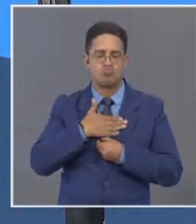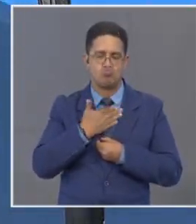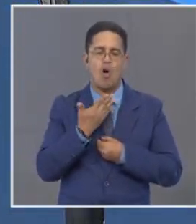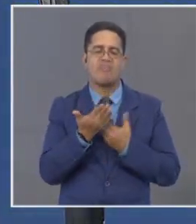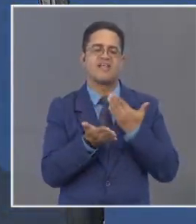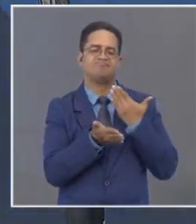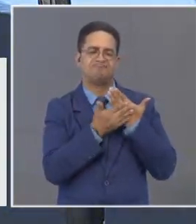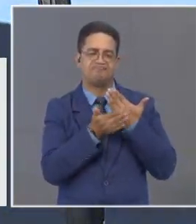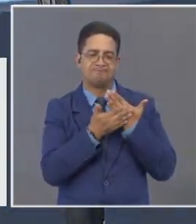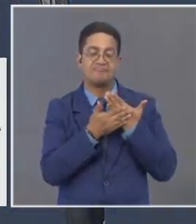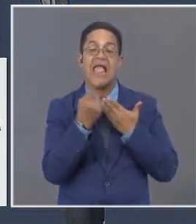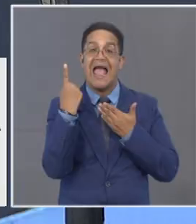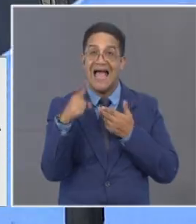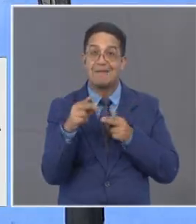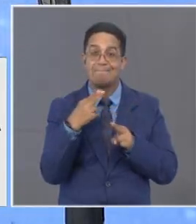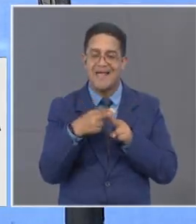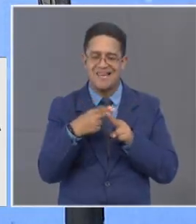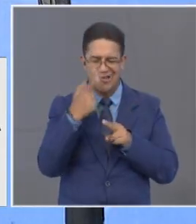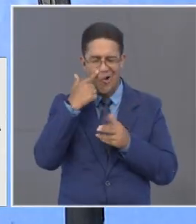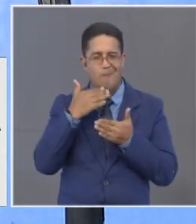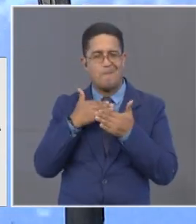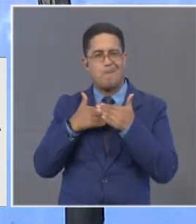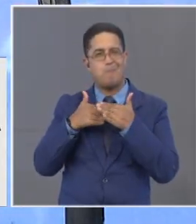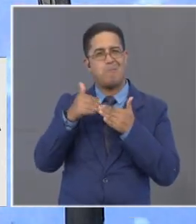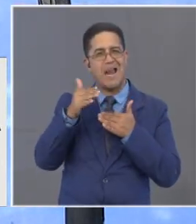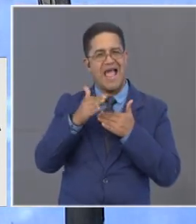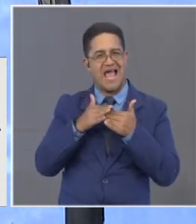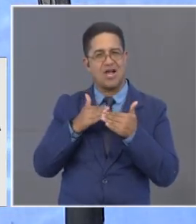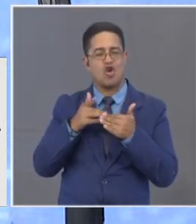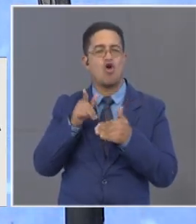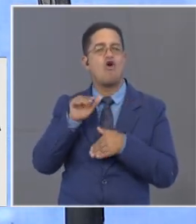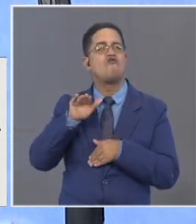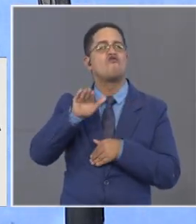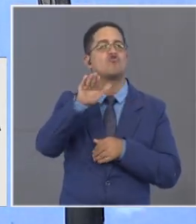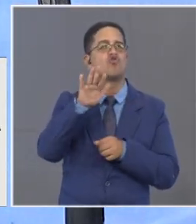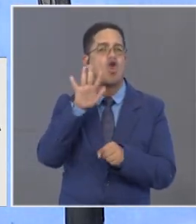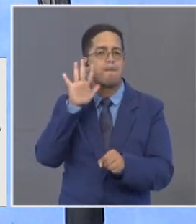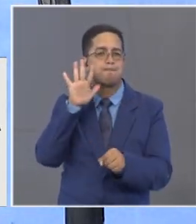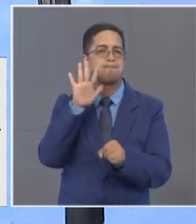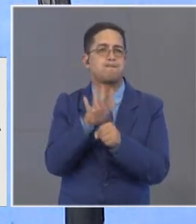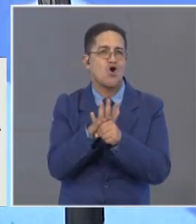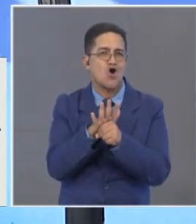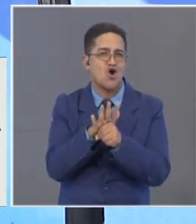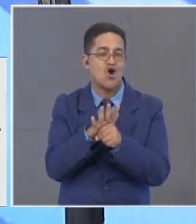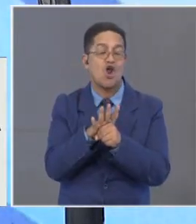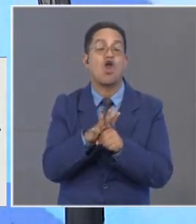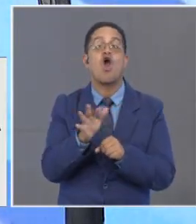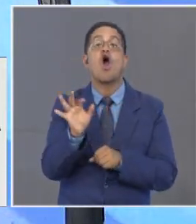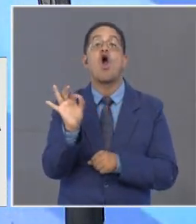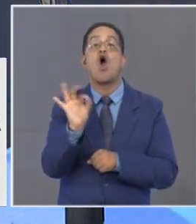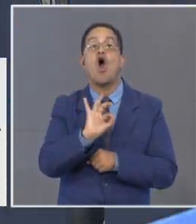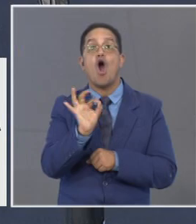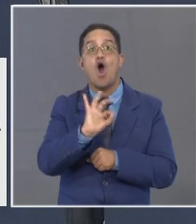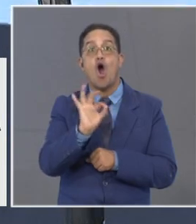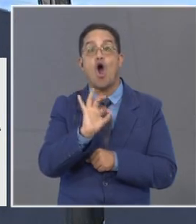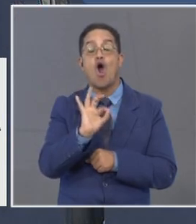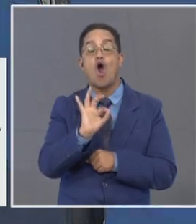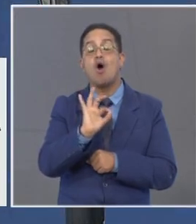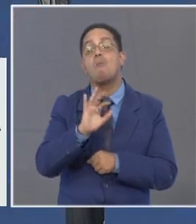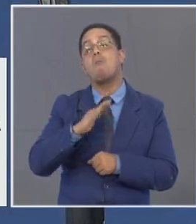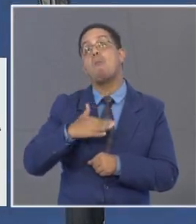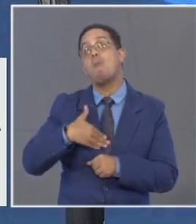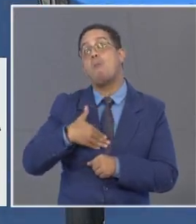es el riesgo si una placa tiene oportunidad en el futuro de accidentarse o tiene probabilidades